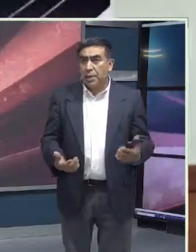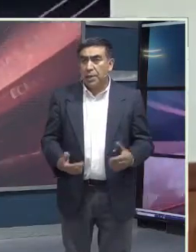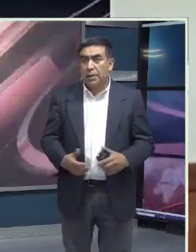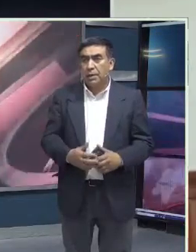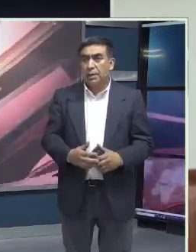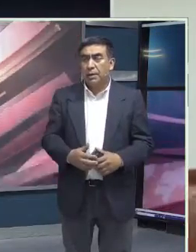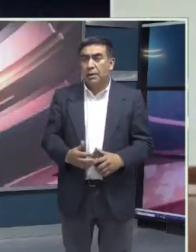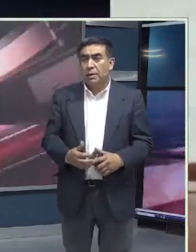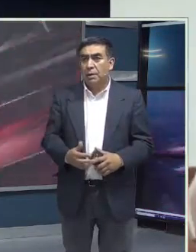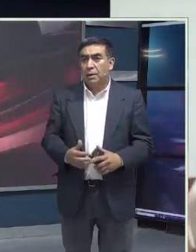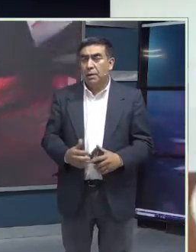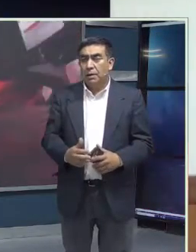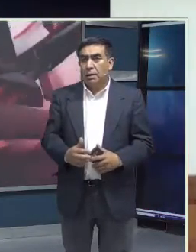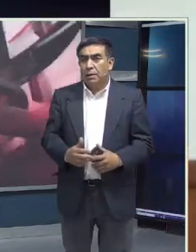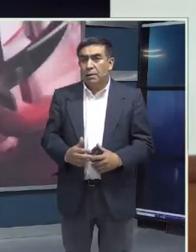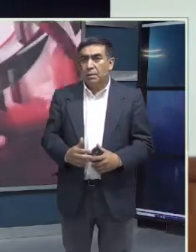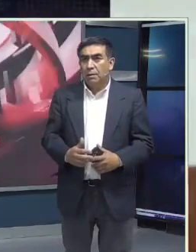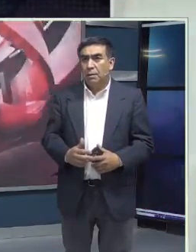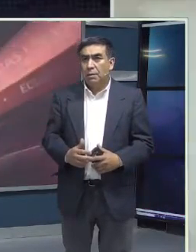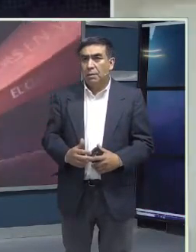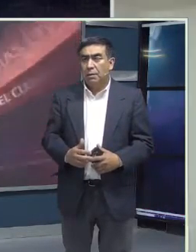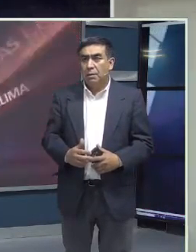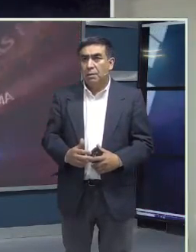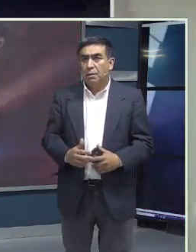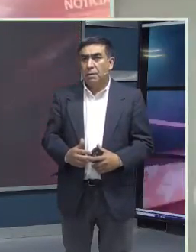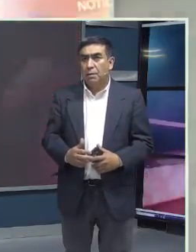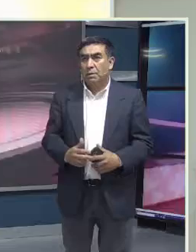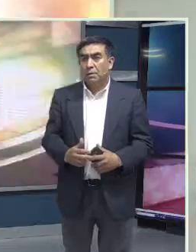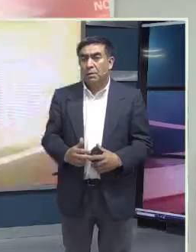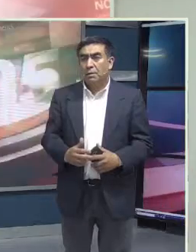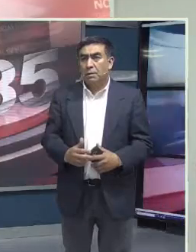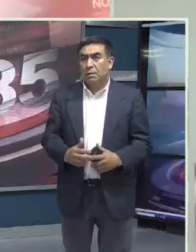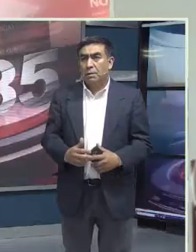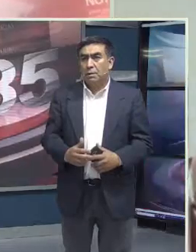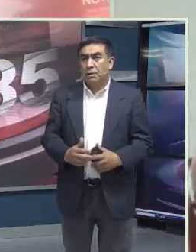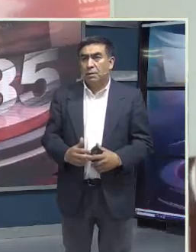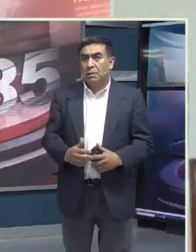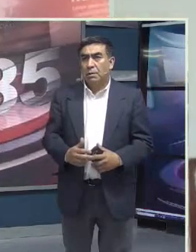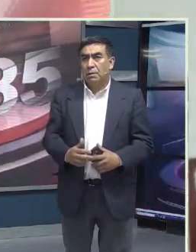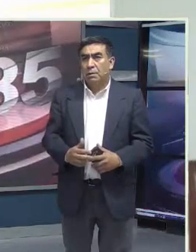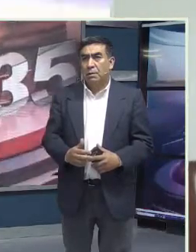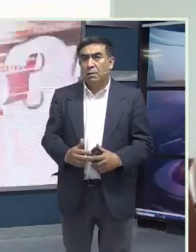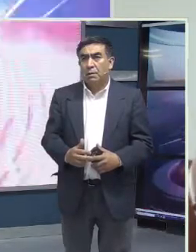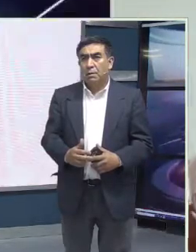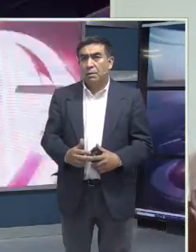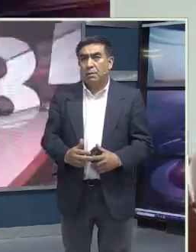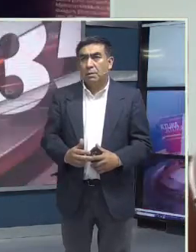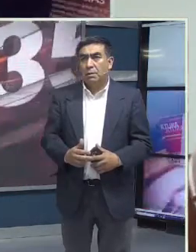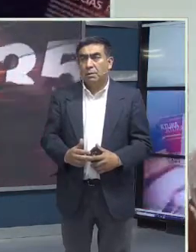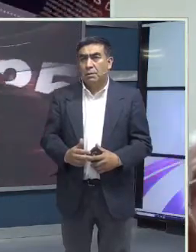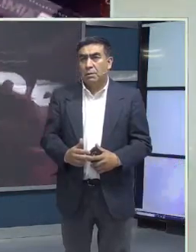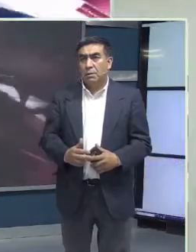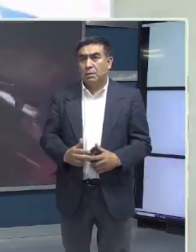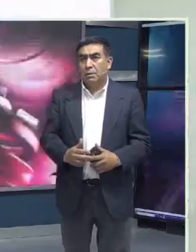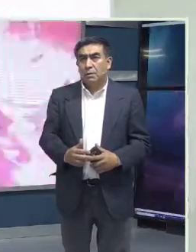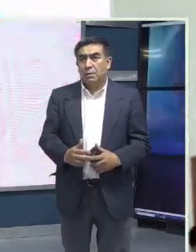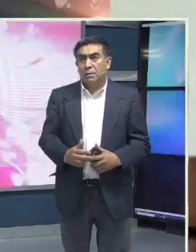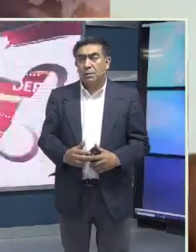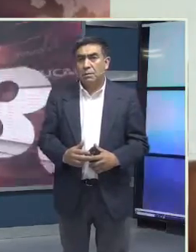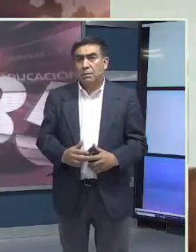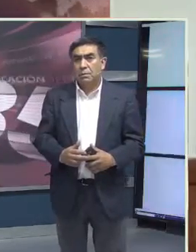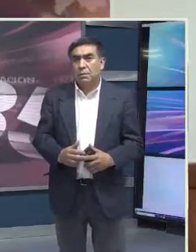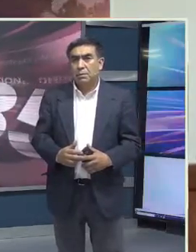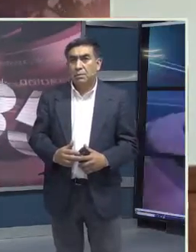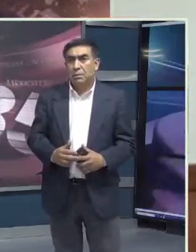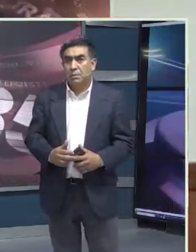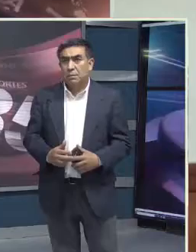viene? Lo cierto es que hoy la frecuencia que tienen es una frecuencia de día normal. Entonces, la espera